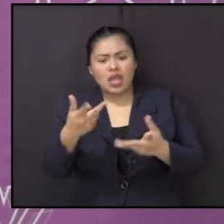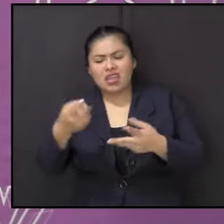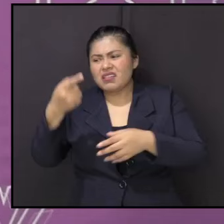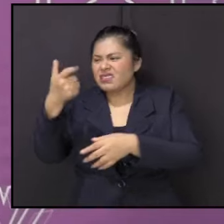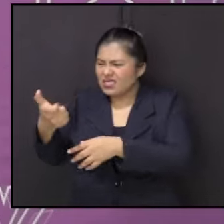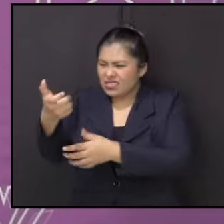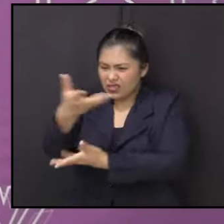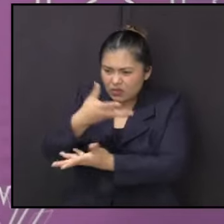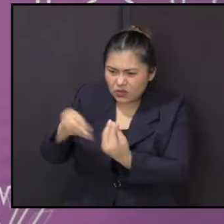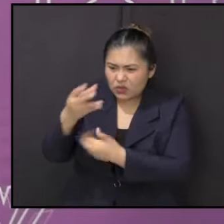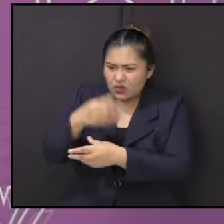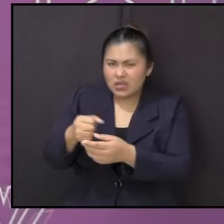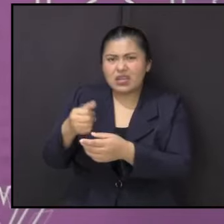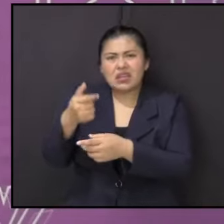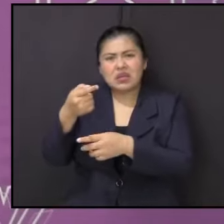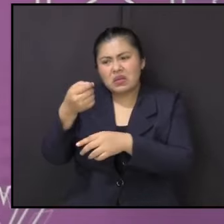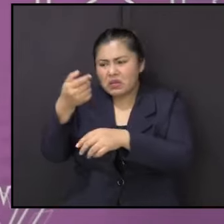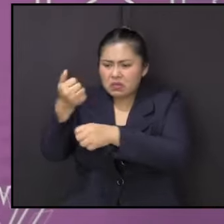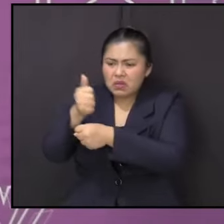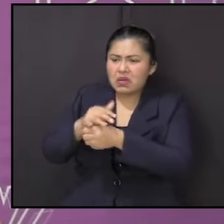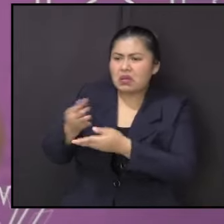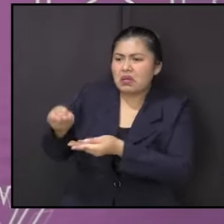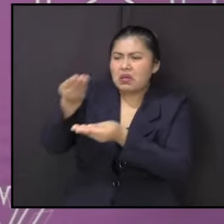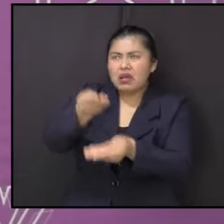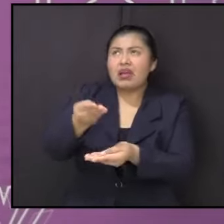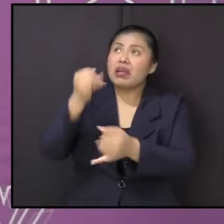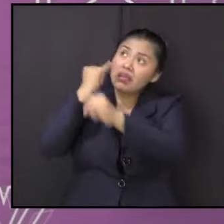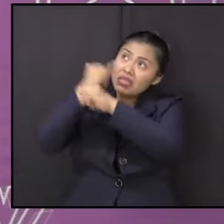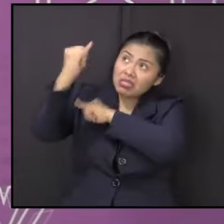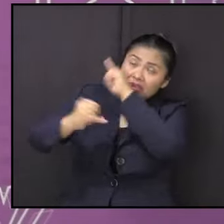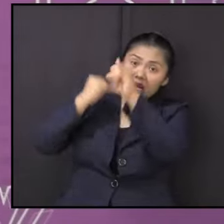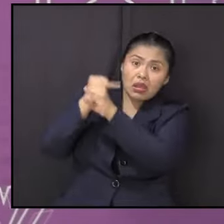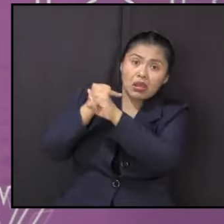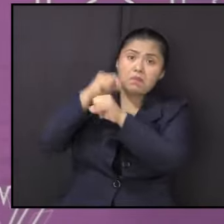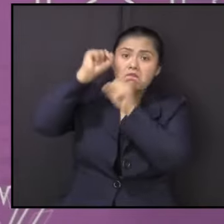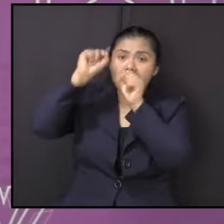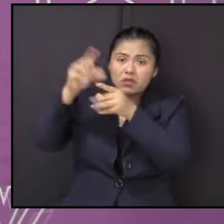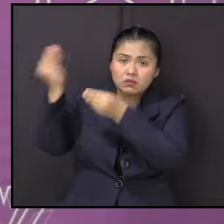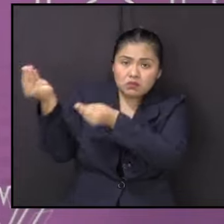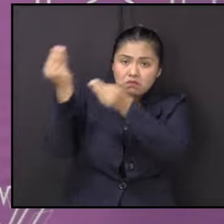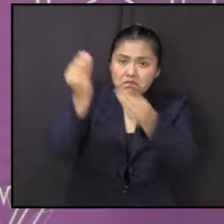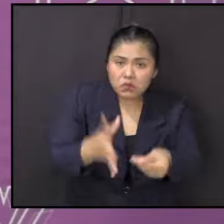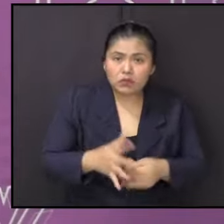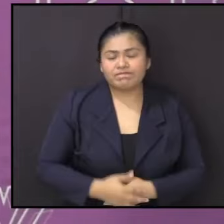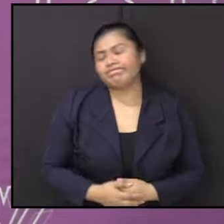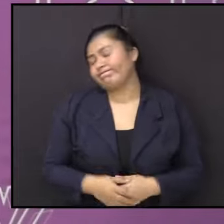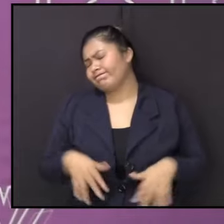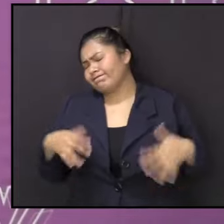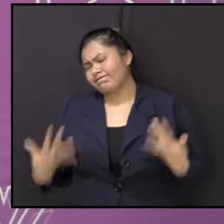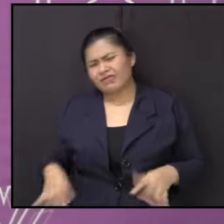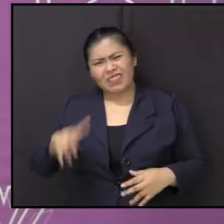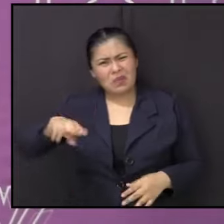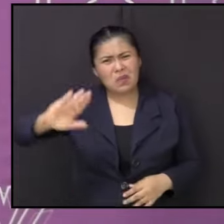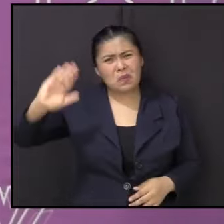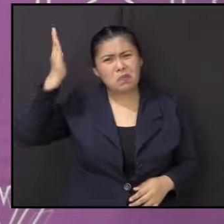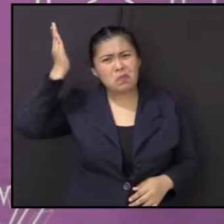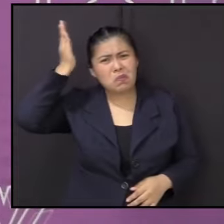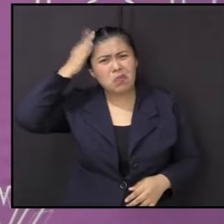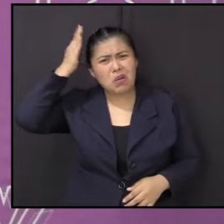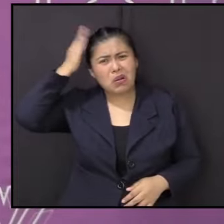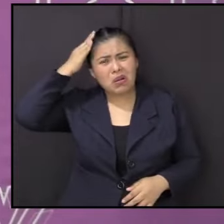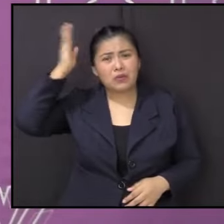de organismos internacionales, como ya lo hemos dicho. Es fundamental que podamos regresar la política hacia abajo,